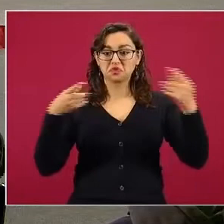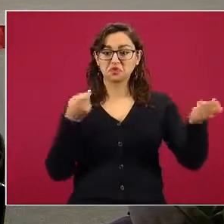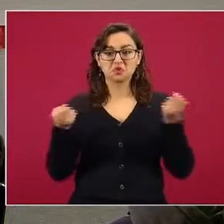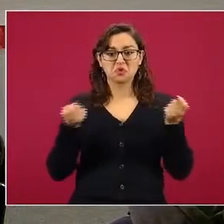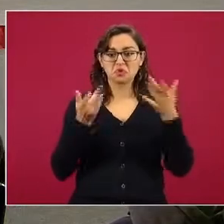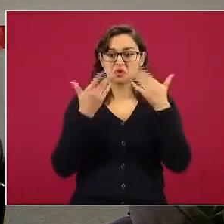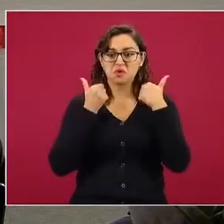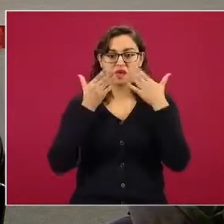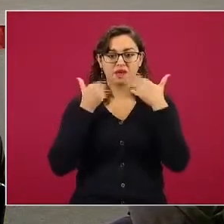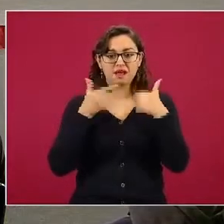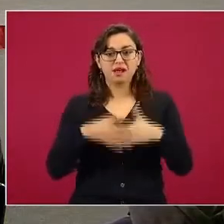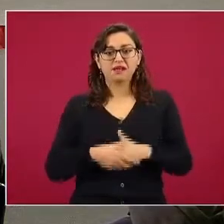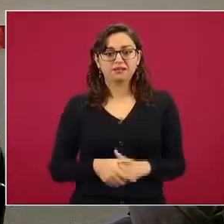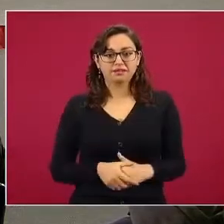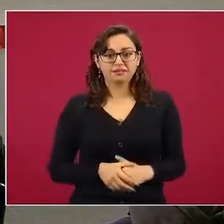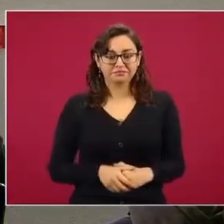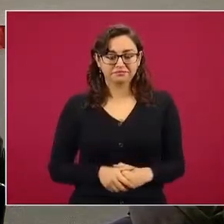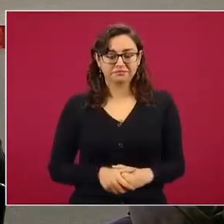Síguele.